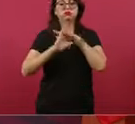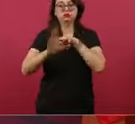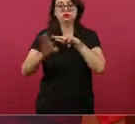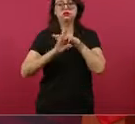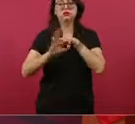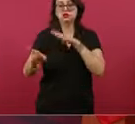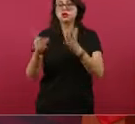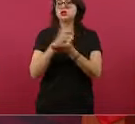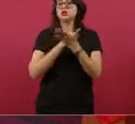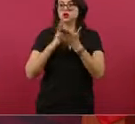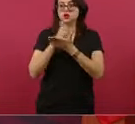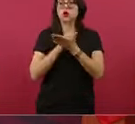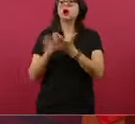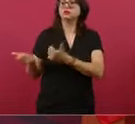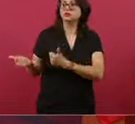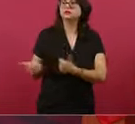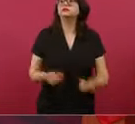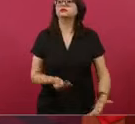a Estados Unidos.